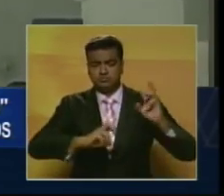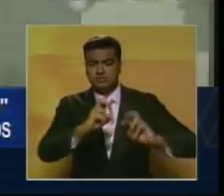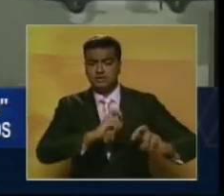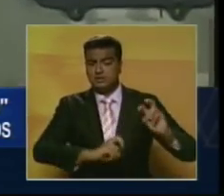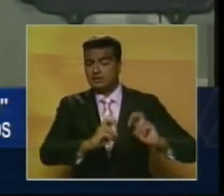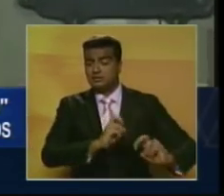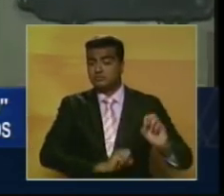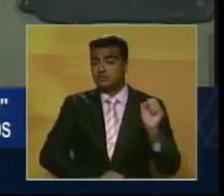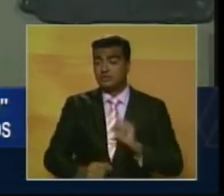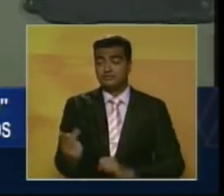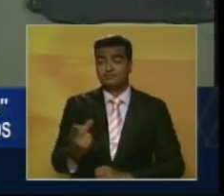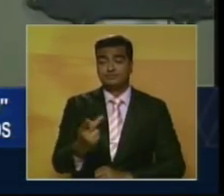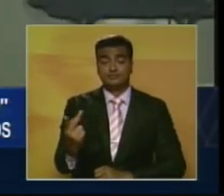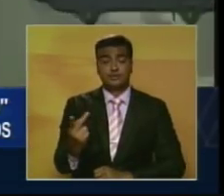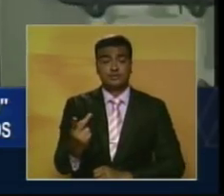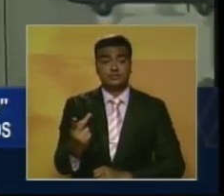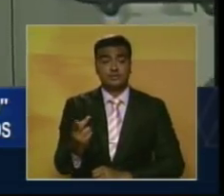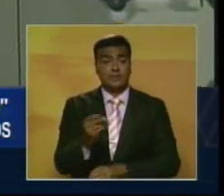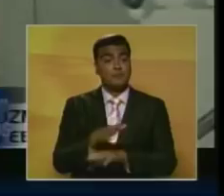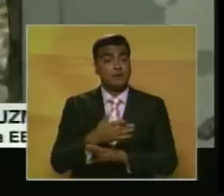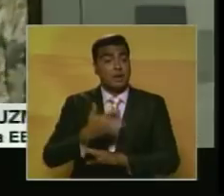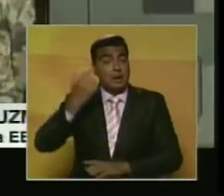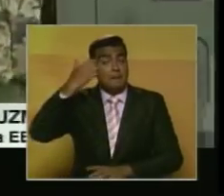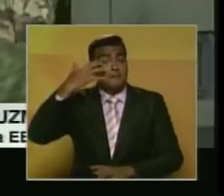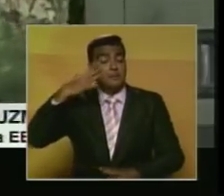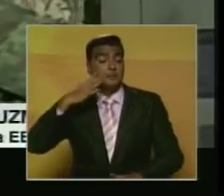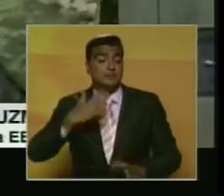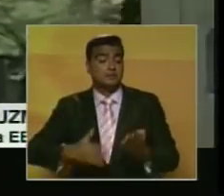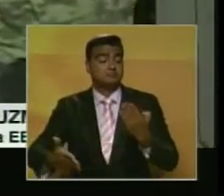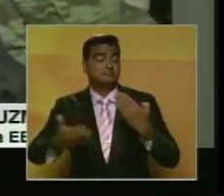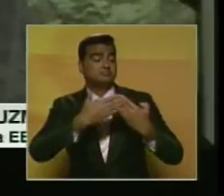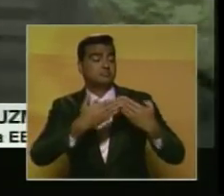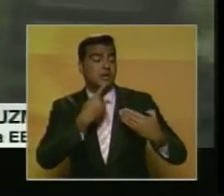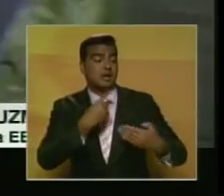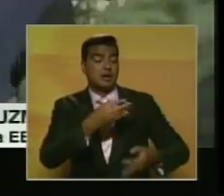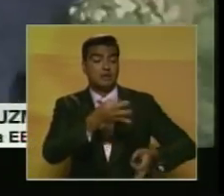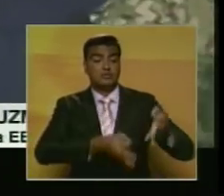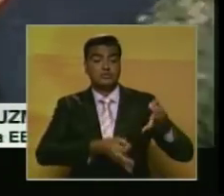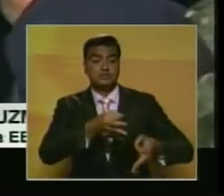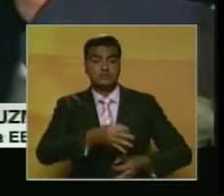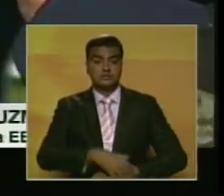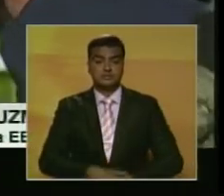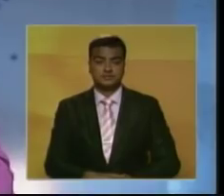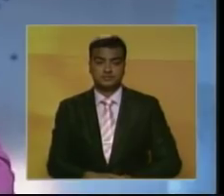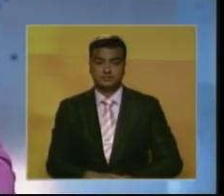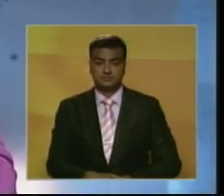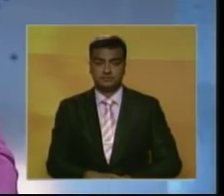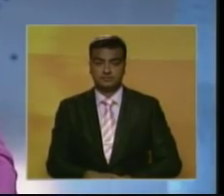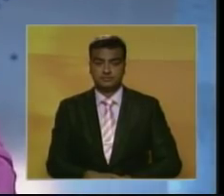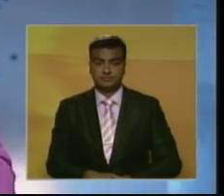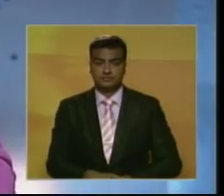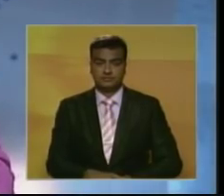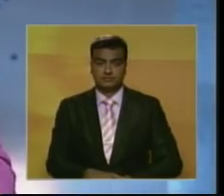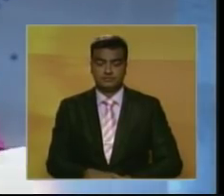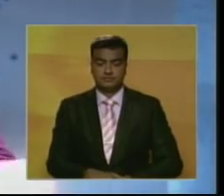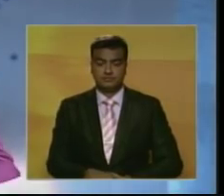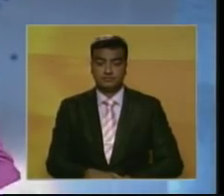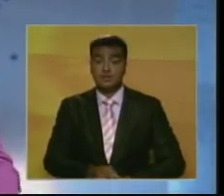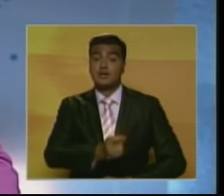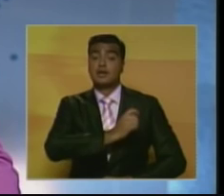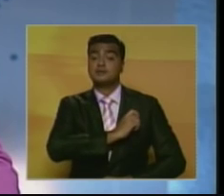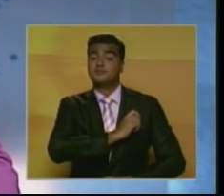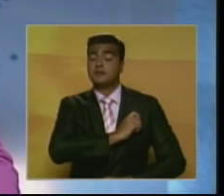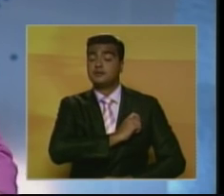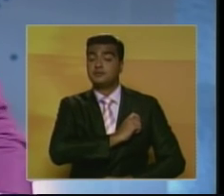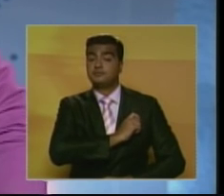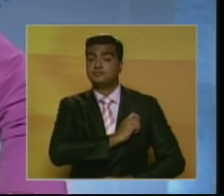en contra de los dos actores por presuntamente obstruir a la justicia y por la conspiración. En España, Jesús